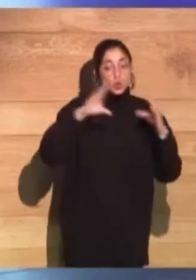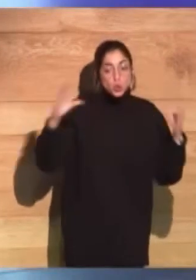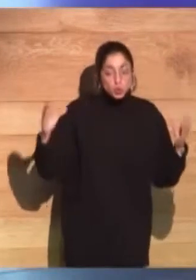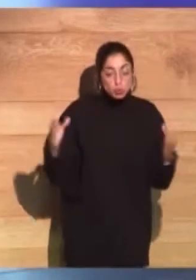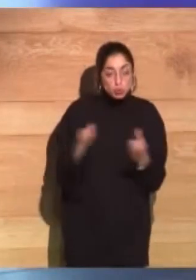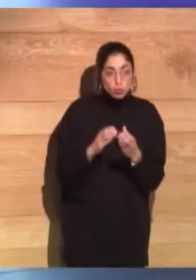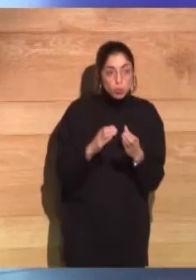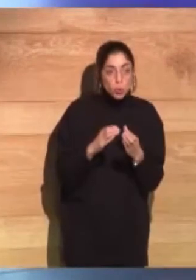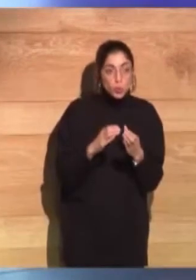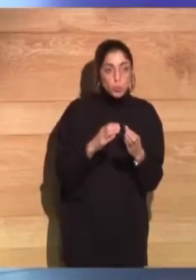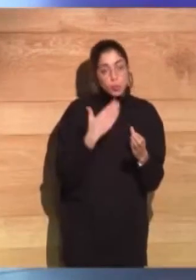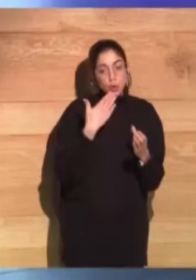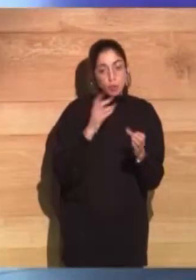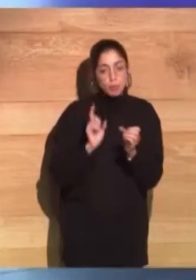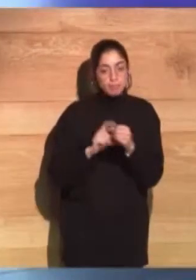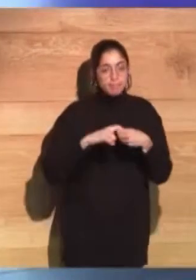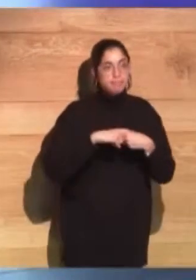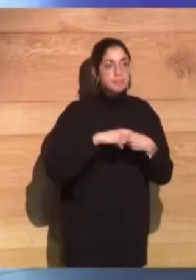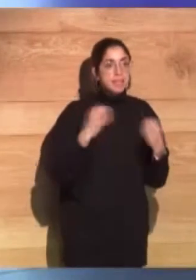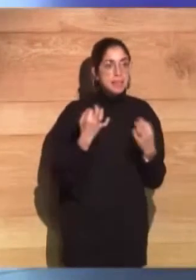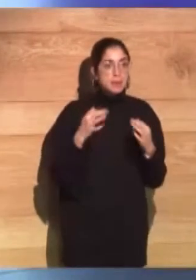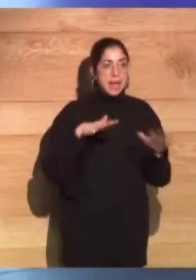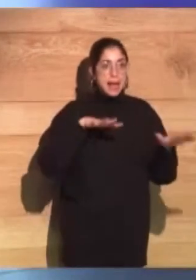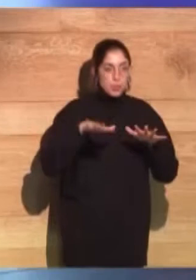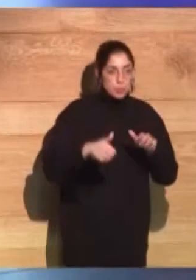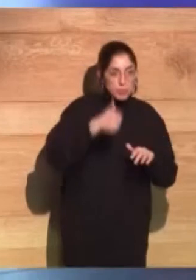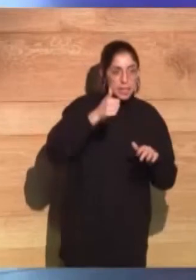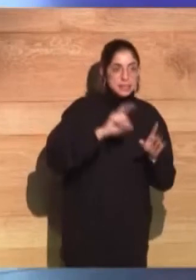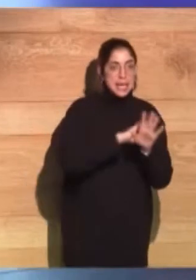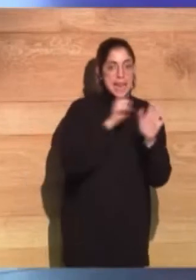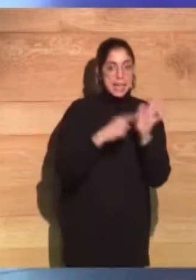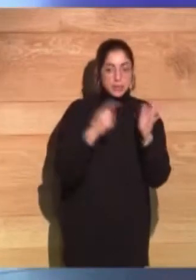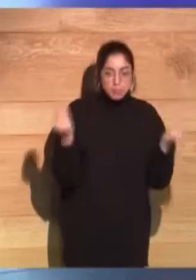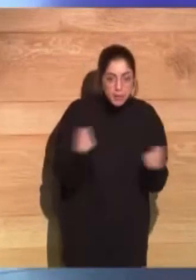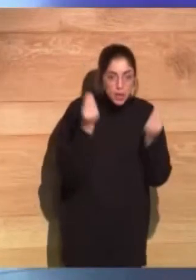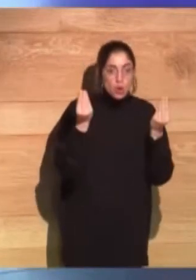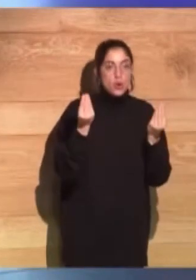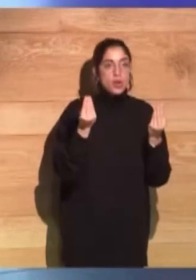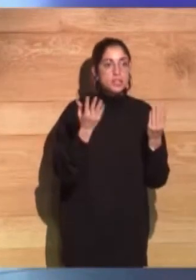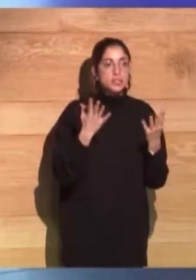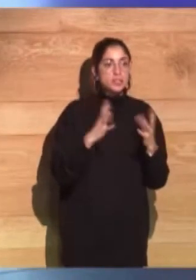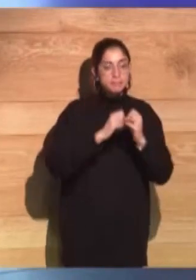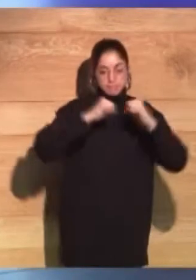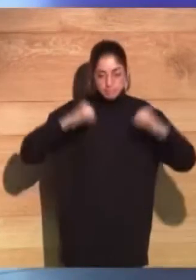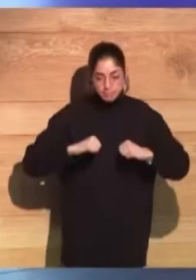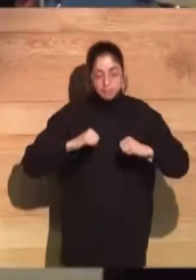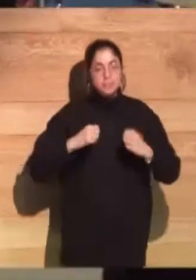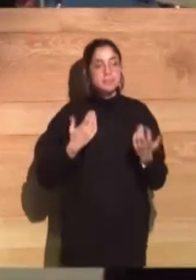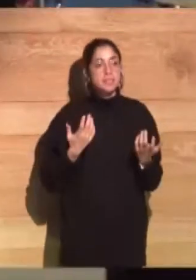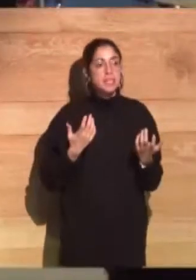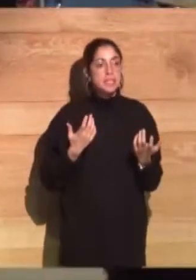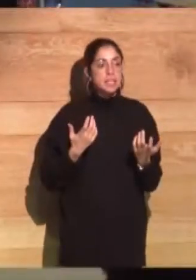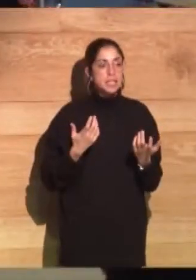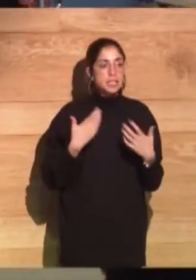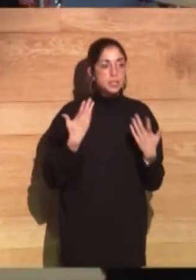este movimiento. Más acción, más leyes, mejores leyes, implementación de las leyes existentes. Esto es lo